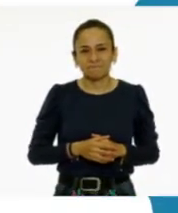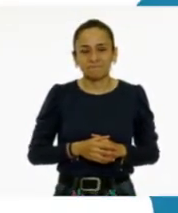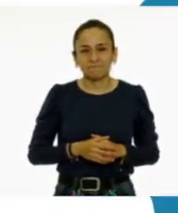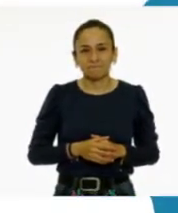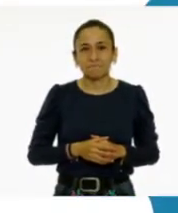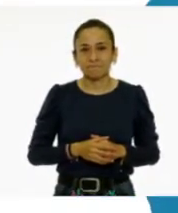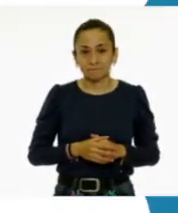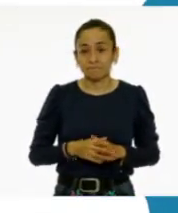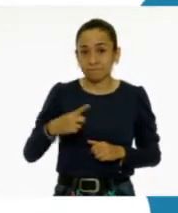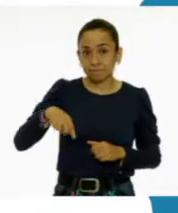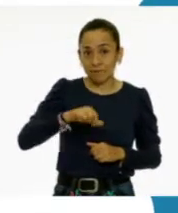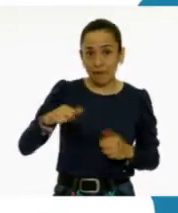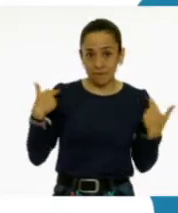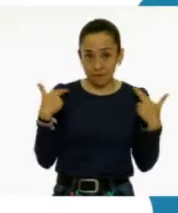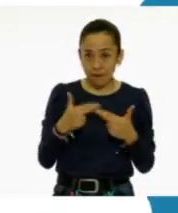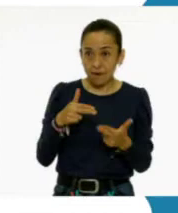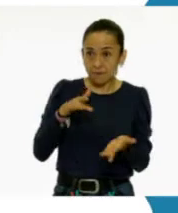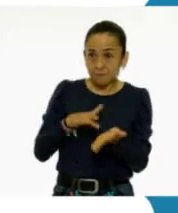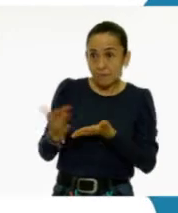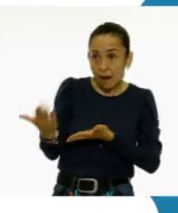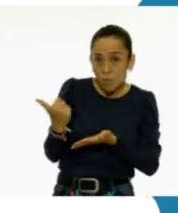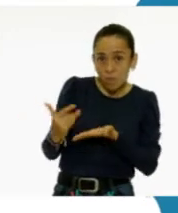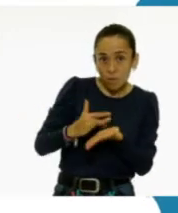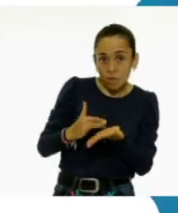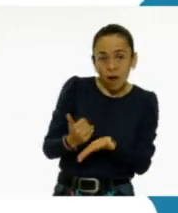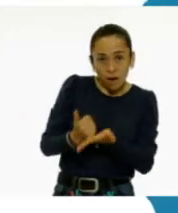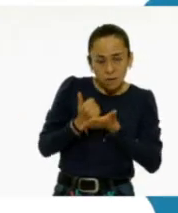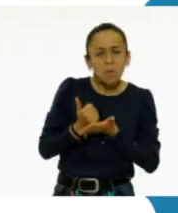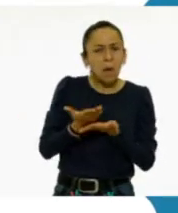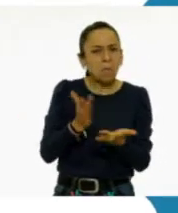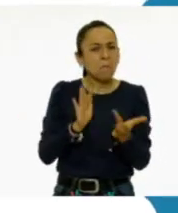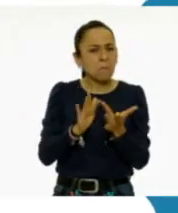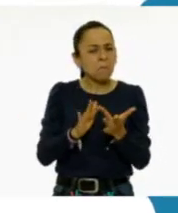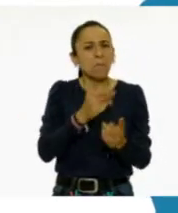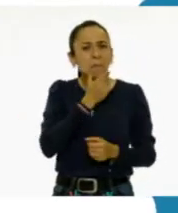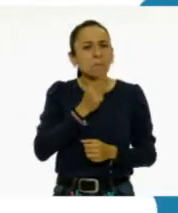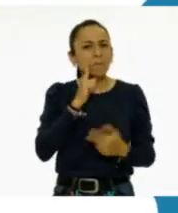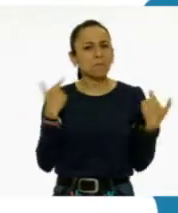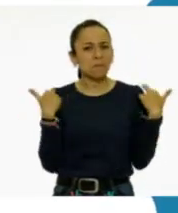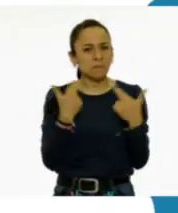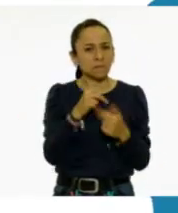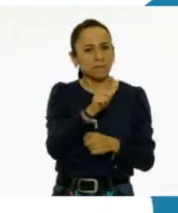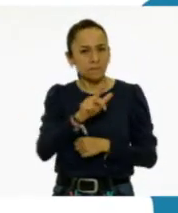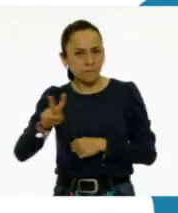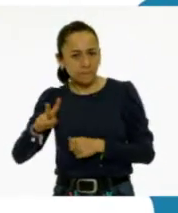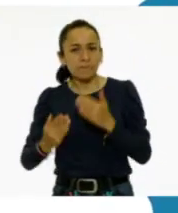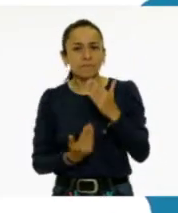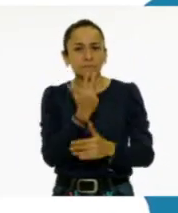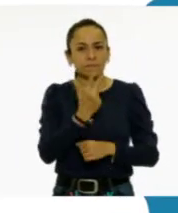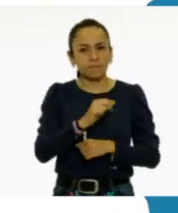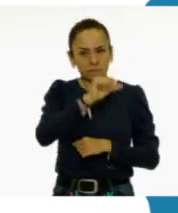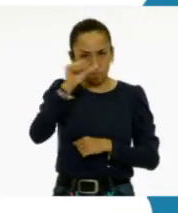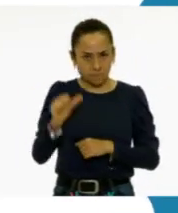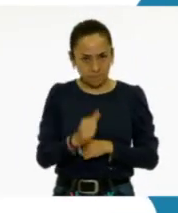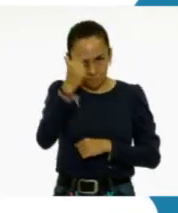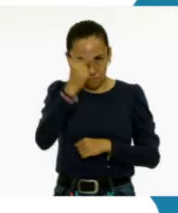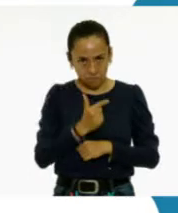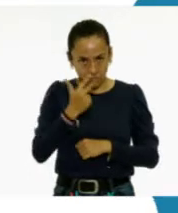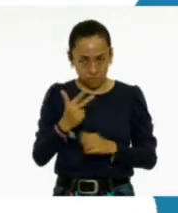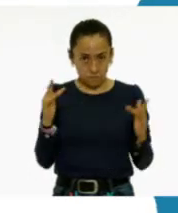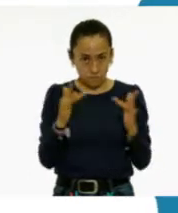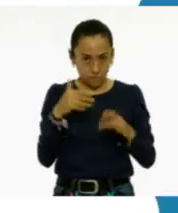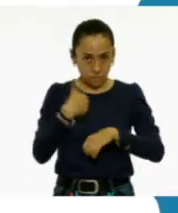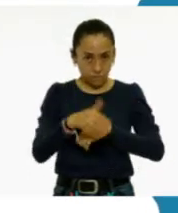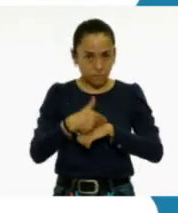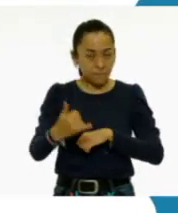Para solicitar apoyo pedagógico, comunícate con maestras y maestros de lunes a viernes de 8 a 20 horas al teléfono